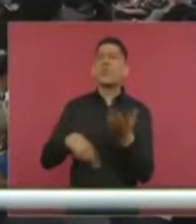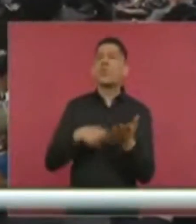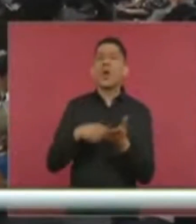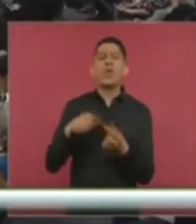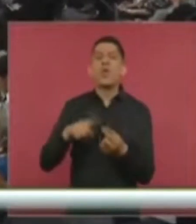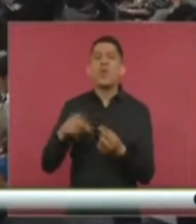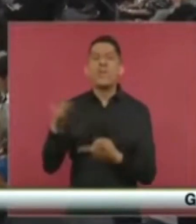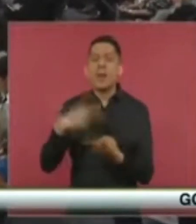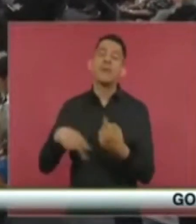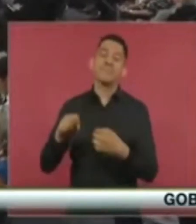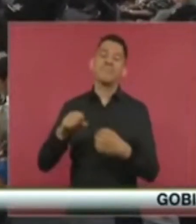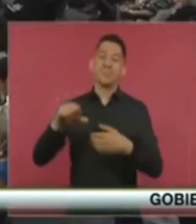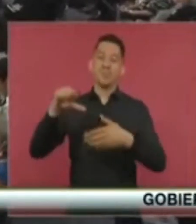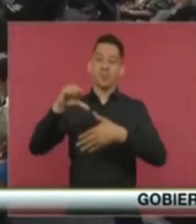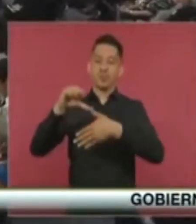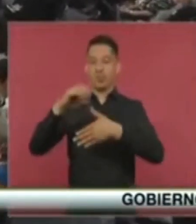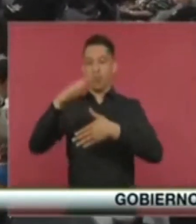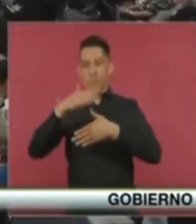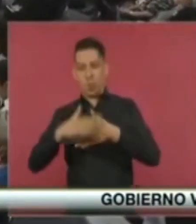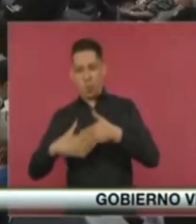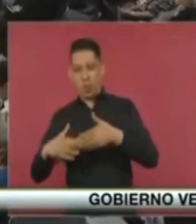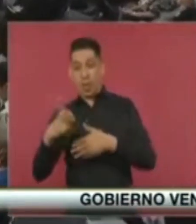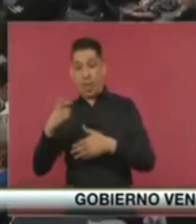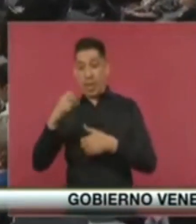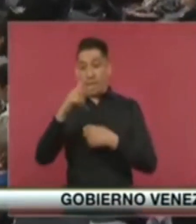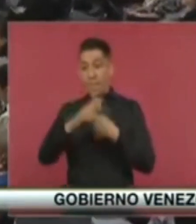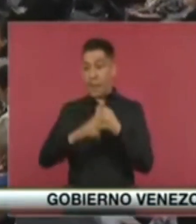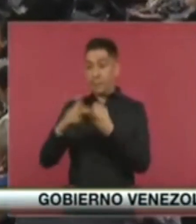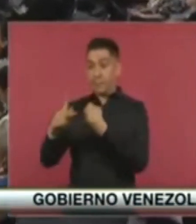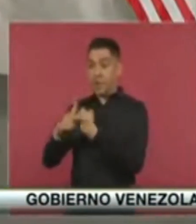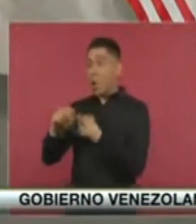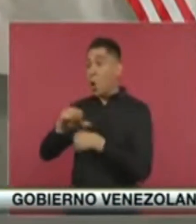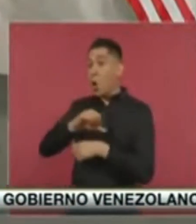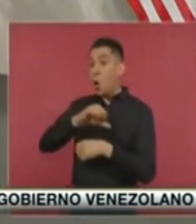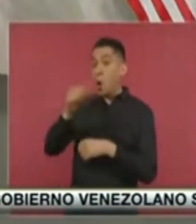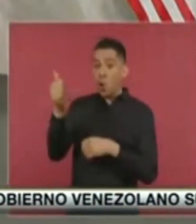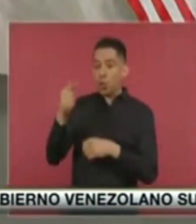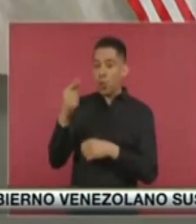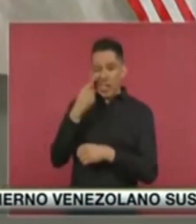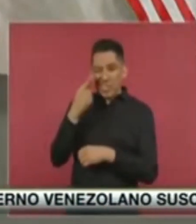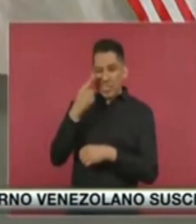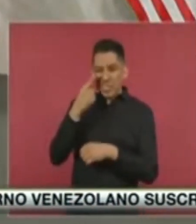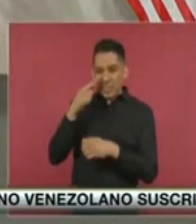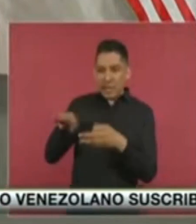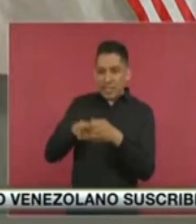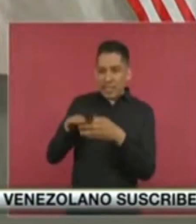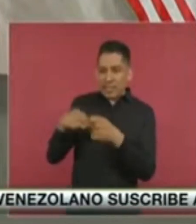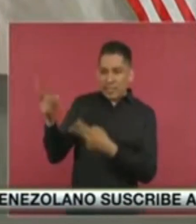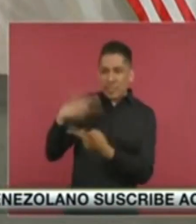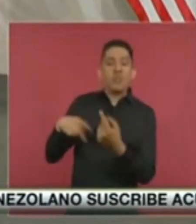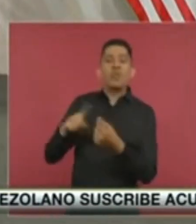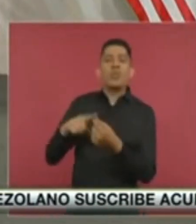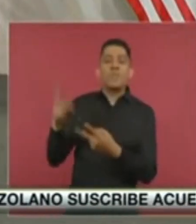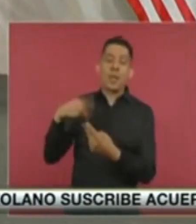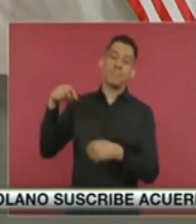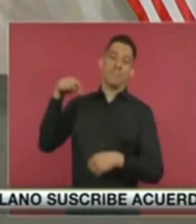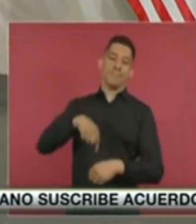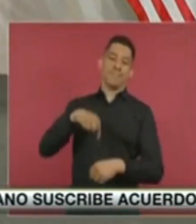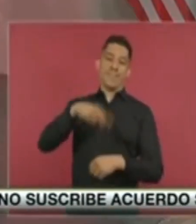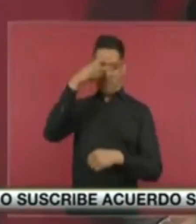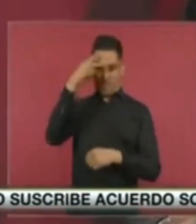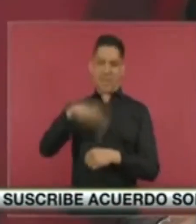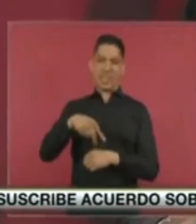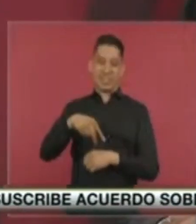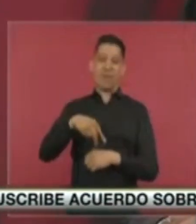países que son, digamos, los de donde emigran la mayor cantidad de personas hacia México y hacia Estados Unidos para tener